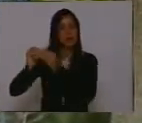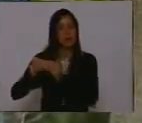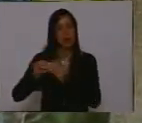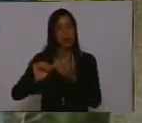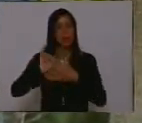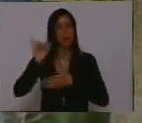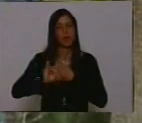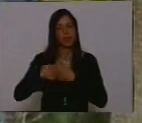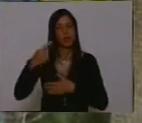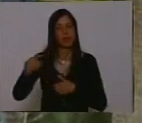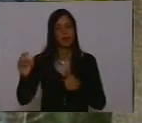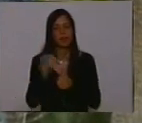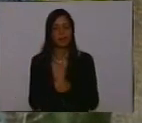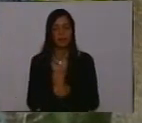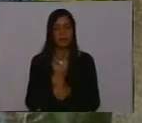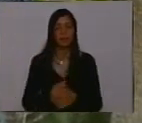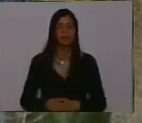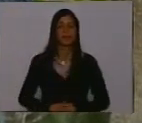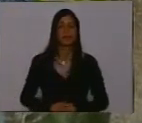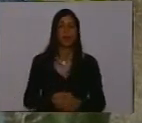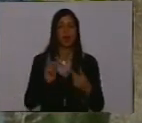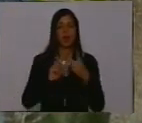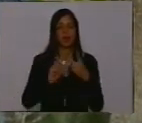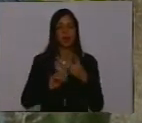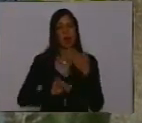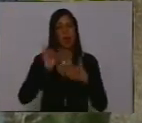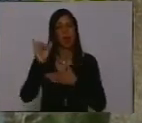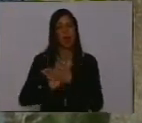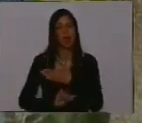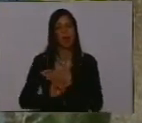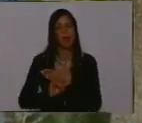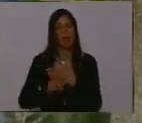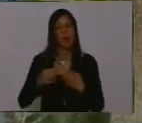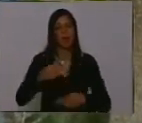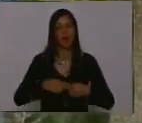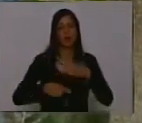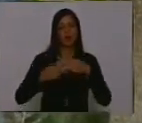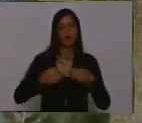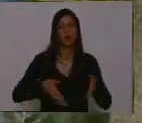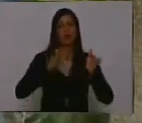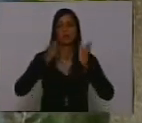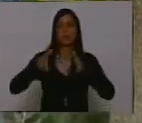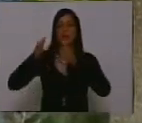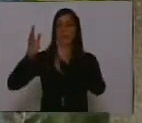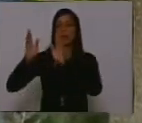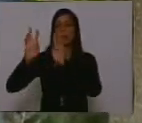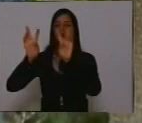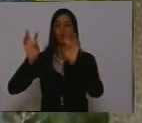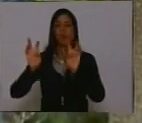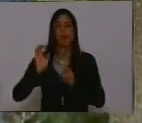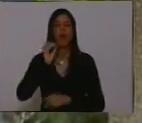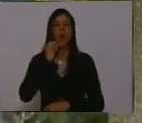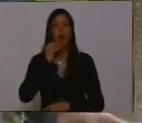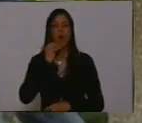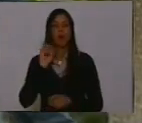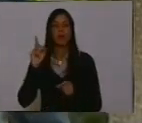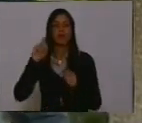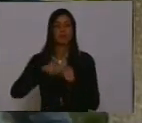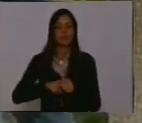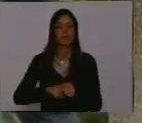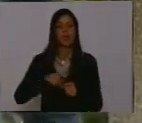además. Un programa de construcción de nuevos urbanismos jóvenes. Un programa promoviendo la